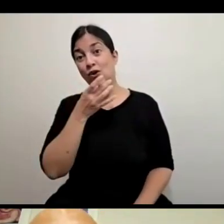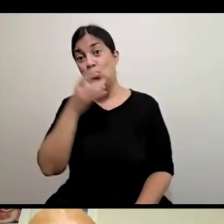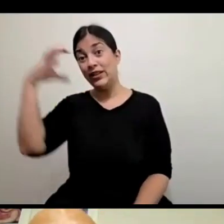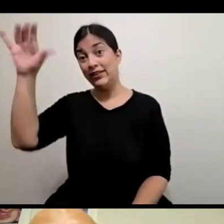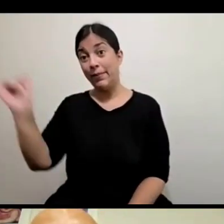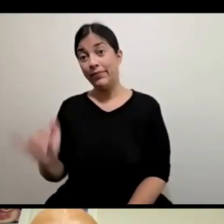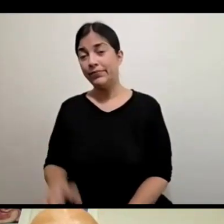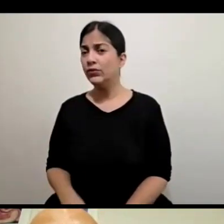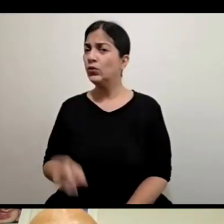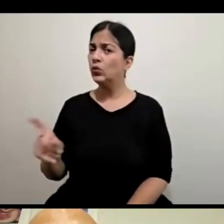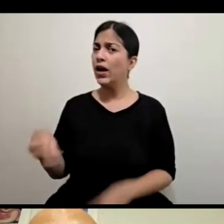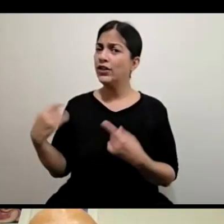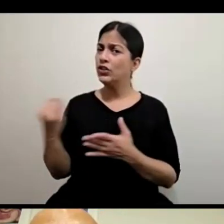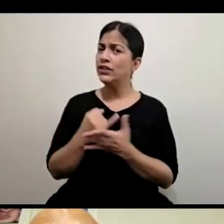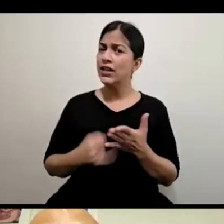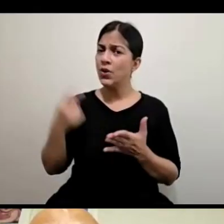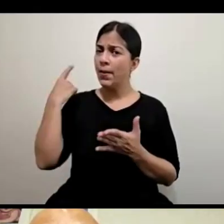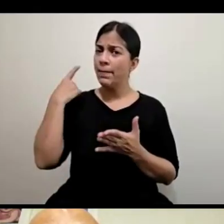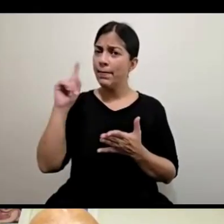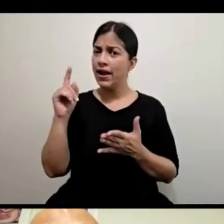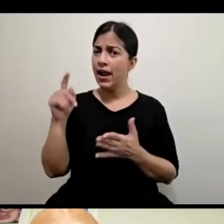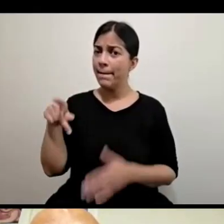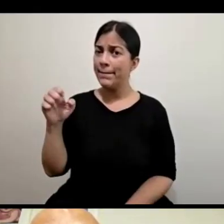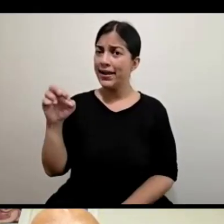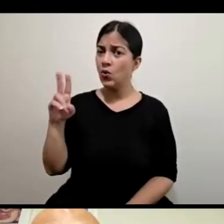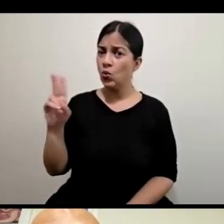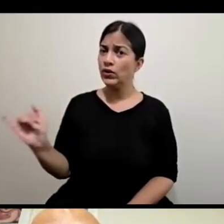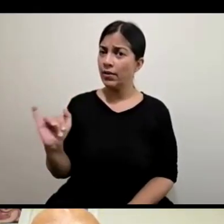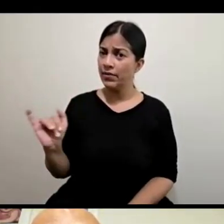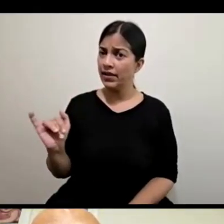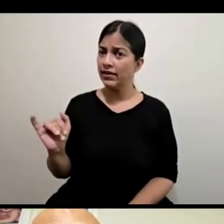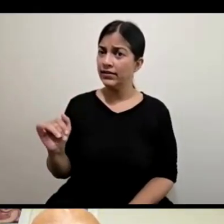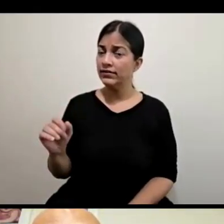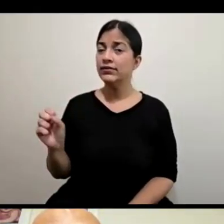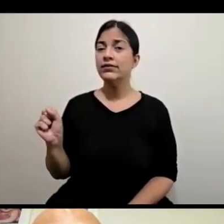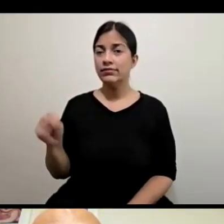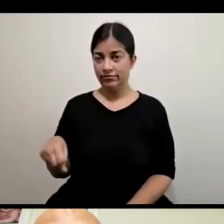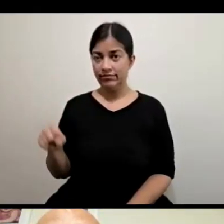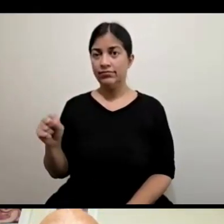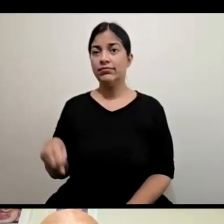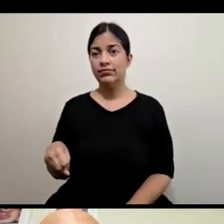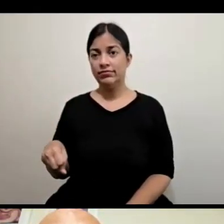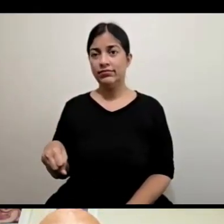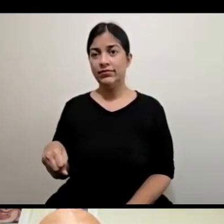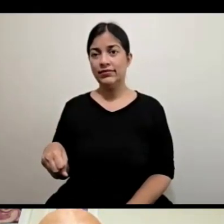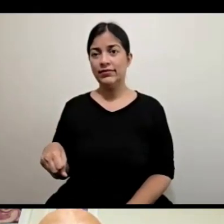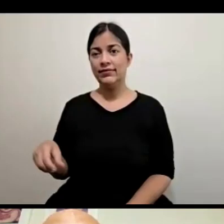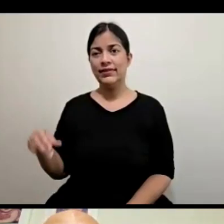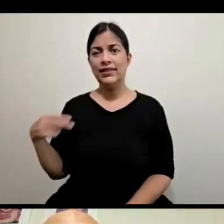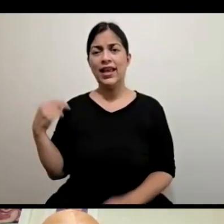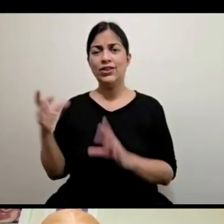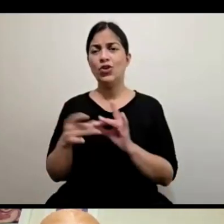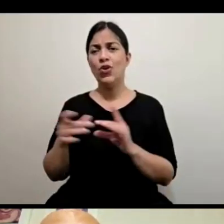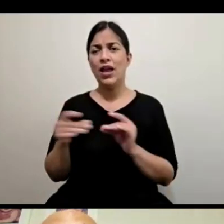has hecho diseños para Perú, ¿verdad? Para ballets en Perú. Bueno, la historia de Perú es una historia, todos